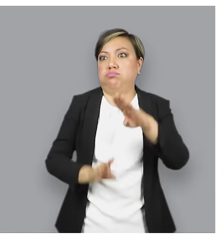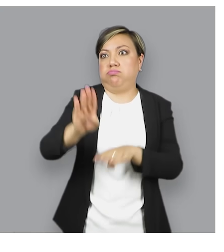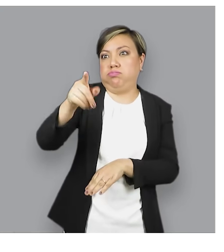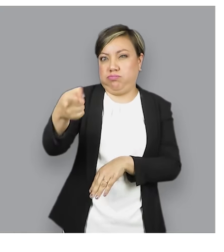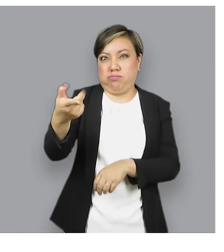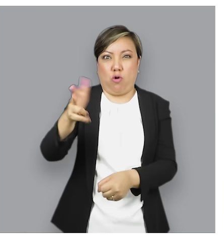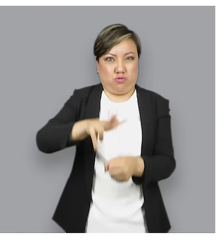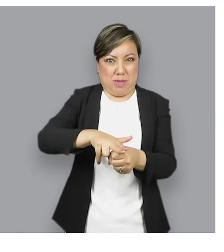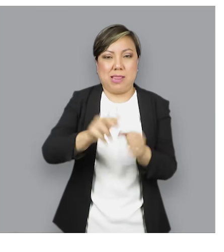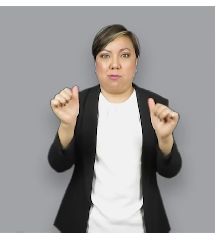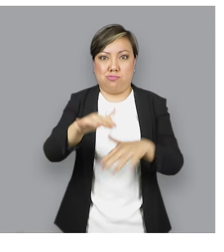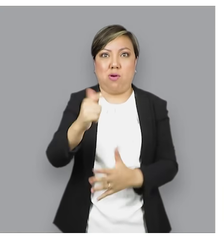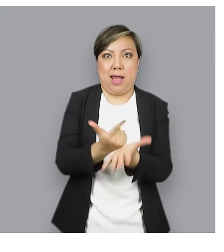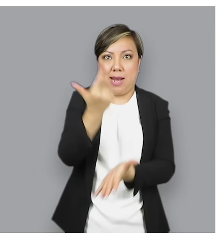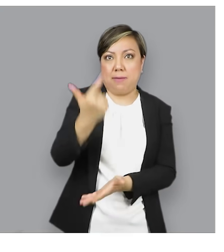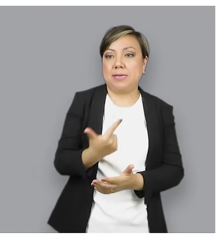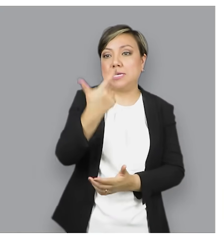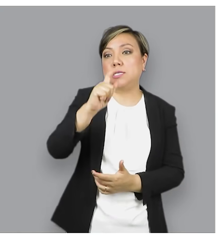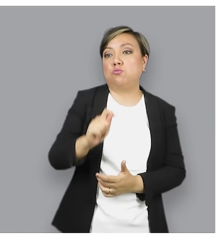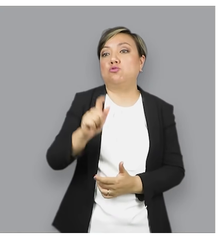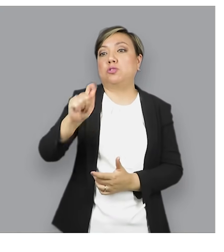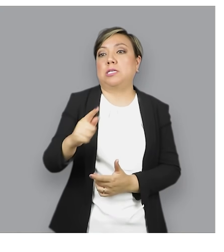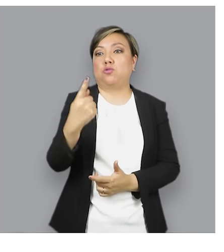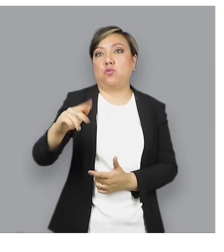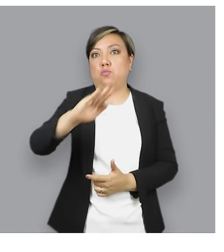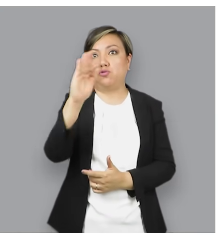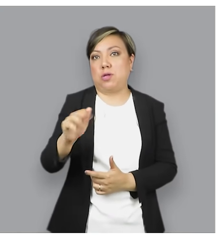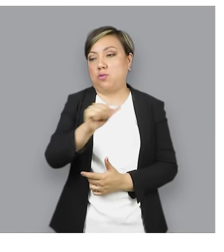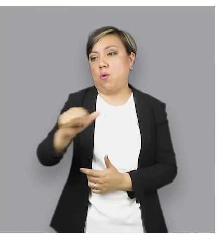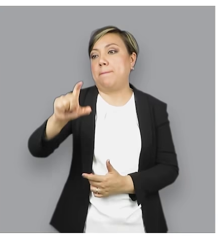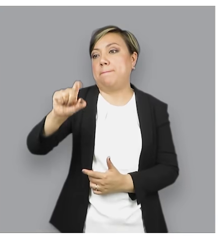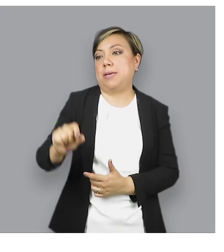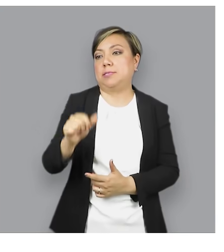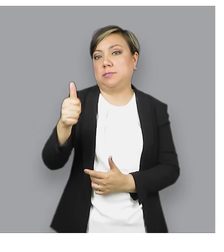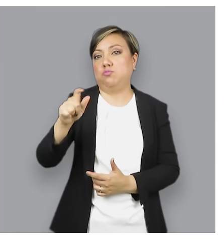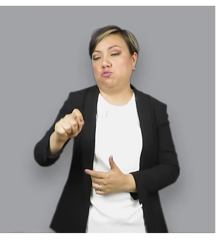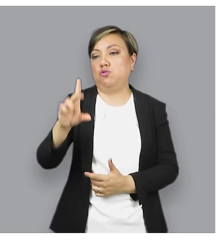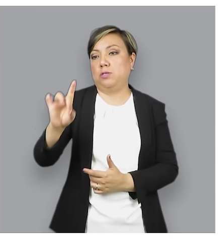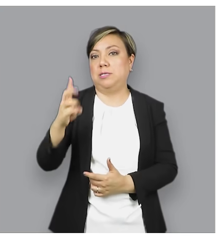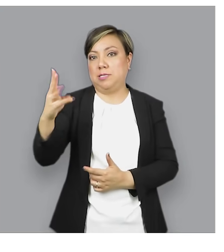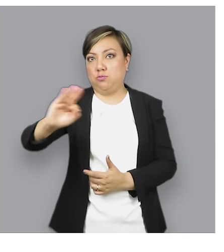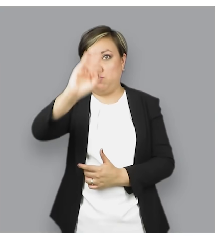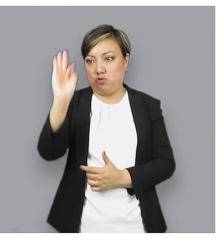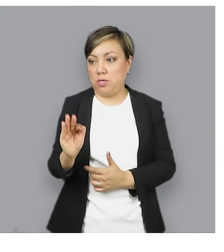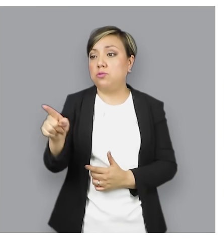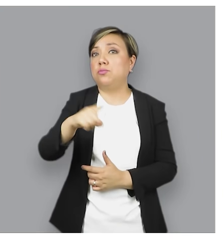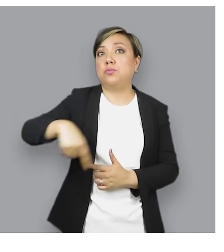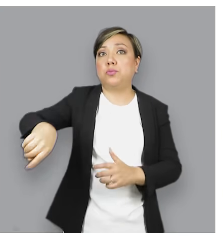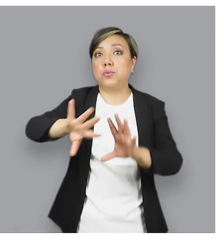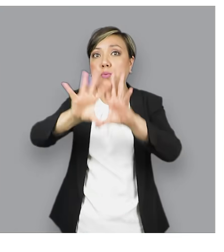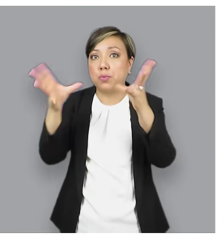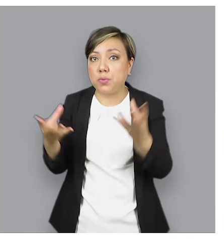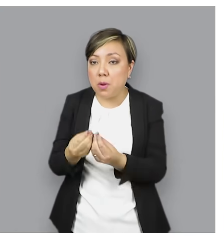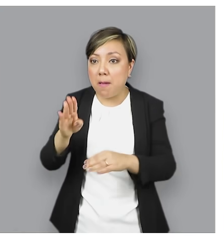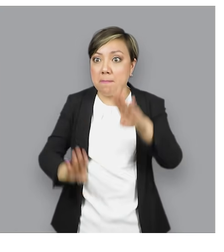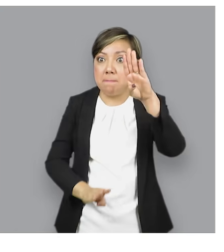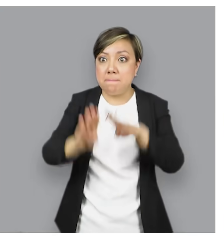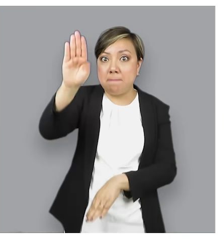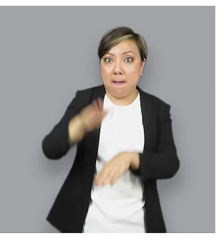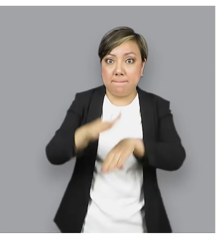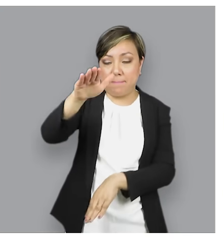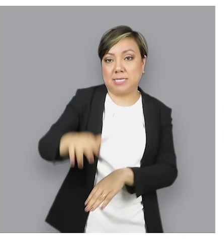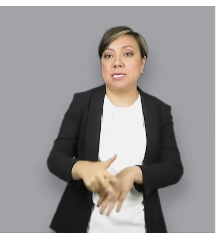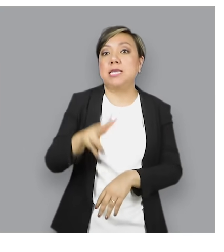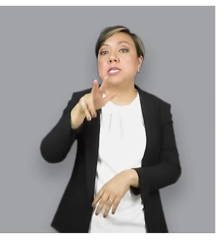con un crecimiento en cuidados intensivos de 7.71% a 26.33%, es decir,